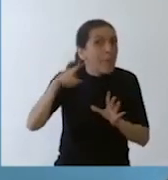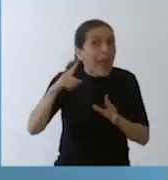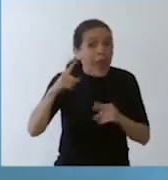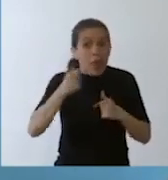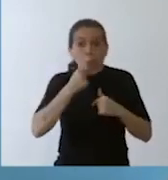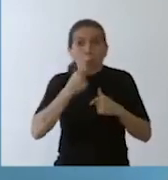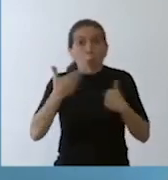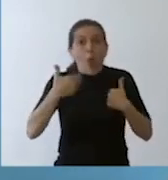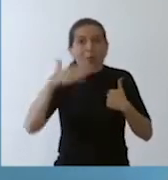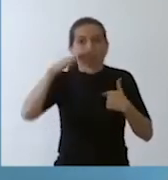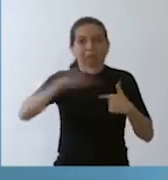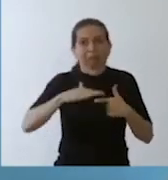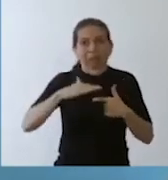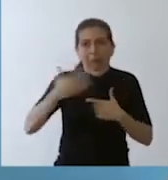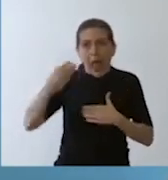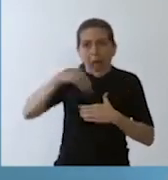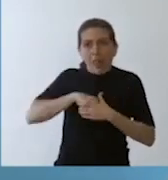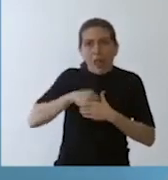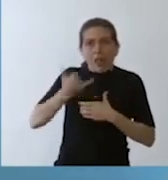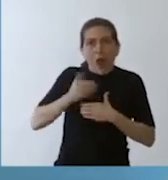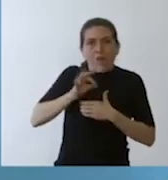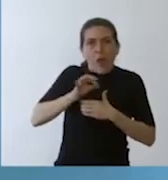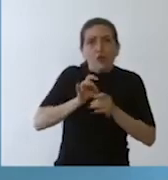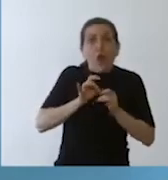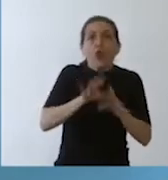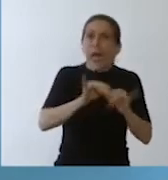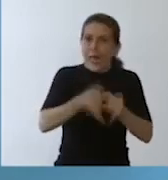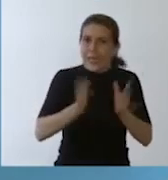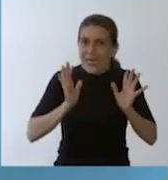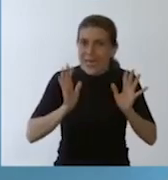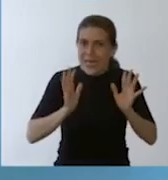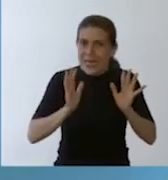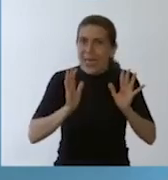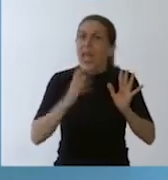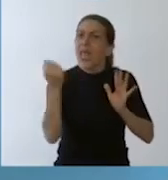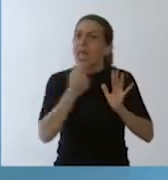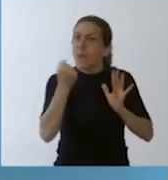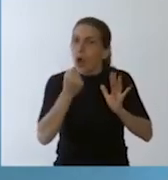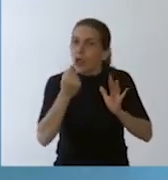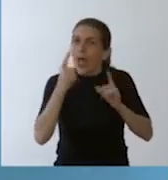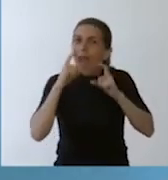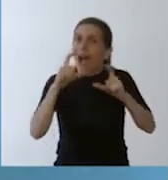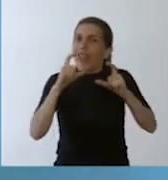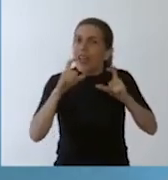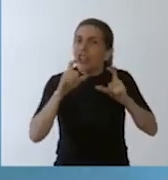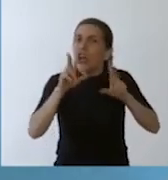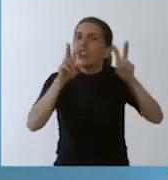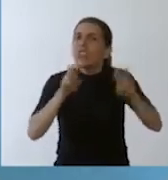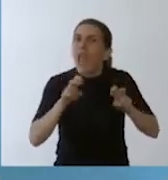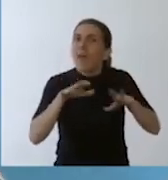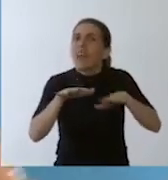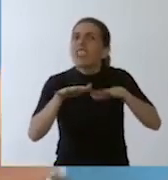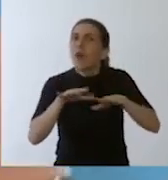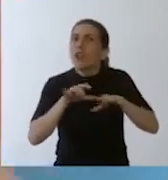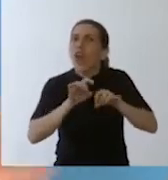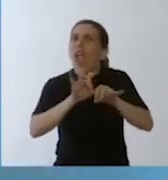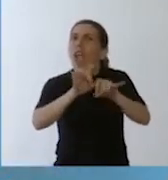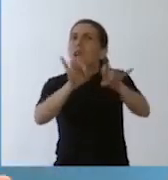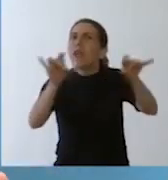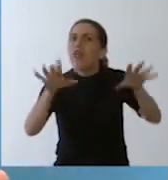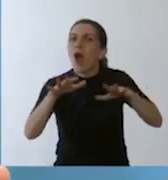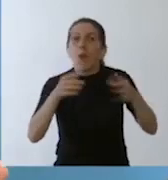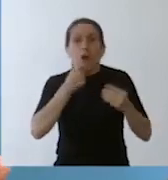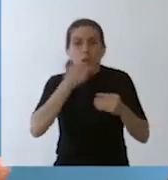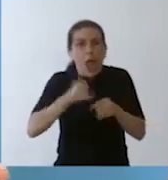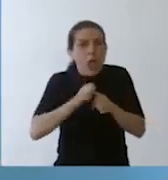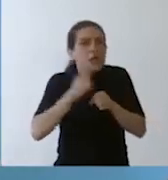transmisores. Pero eso también es importante encuadrarlo en la situación epidemiológica. Si uno tiene libre